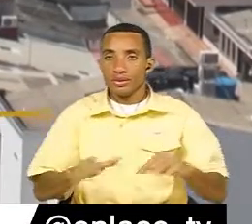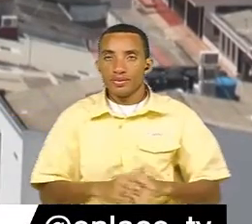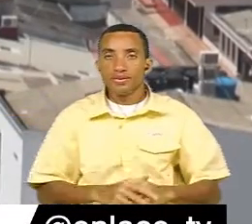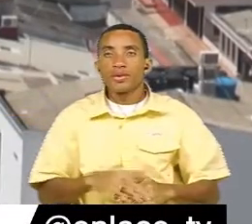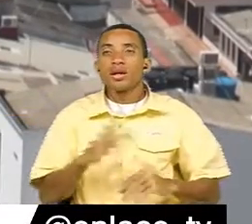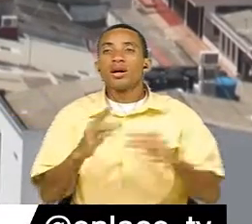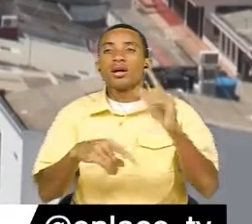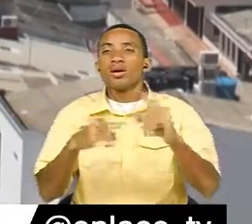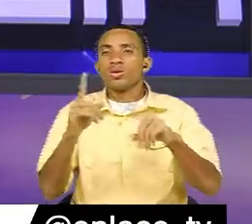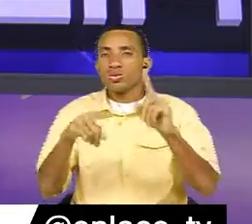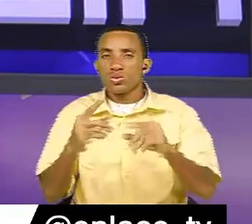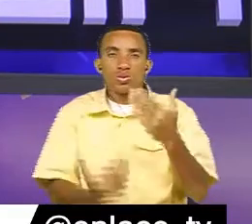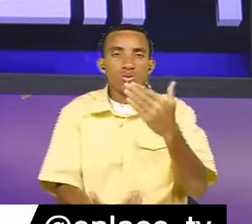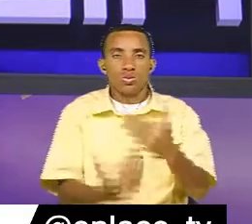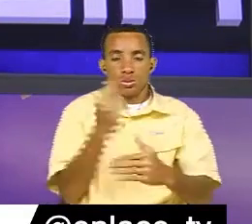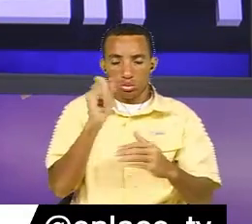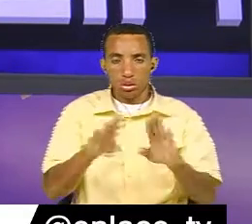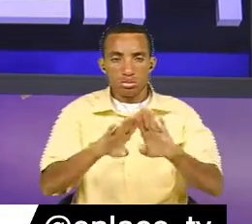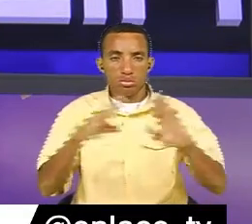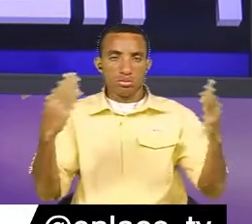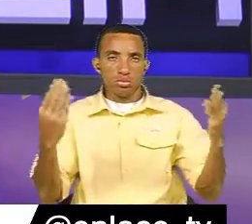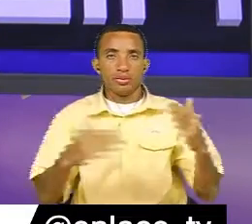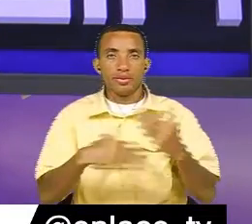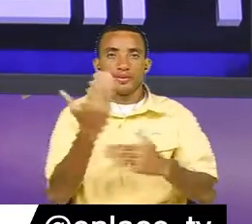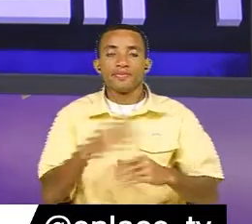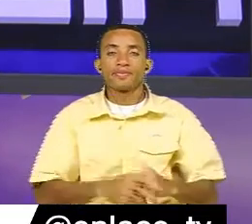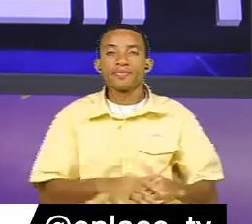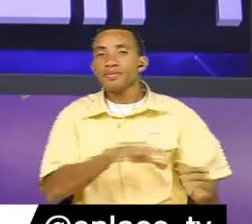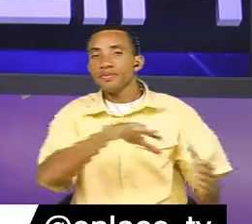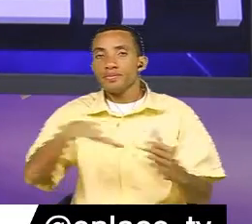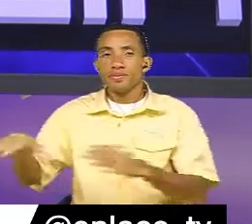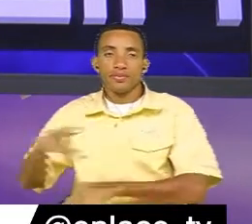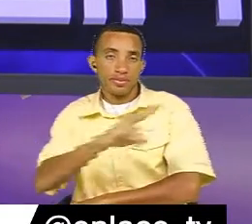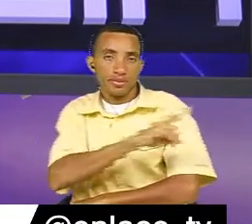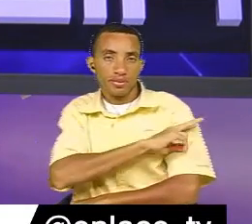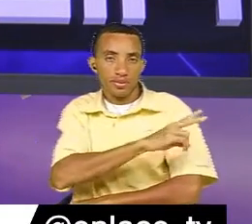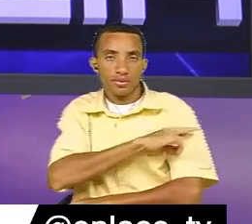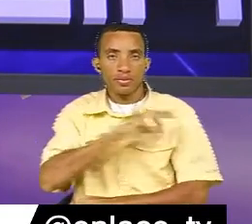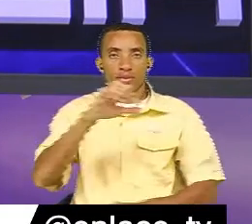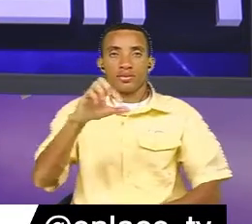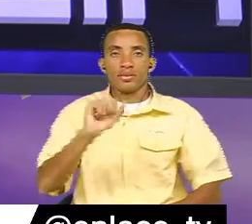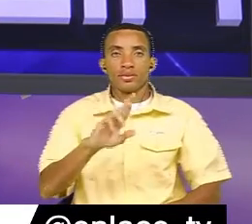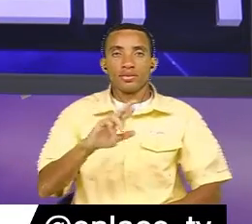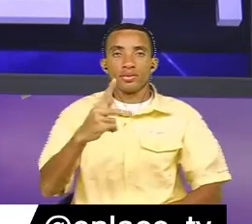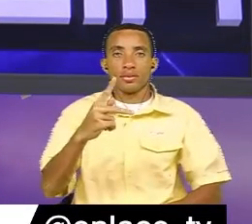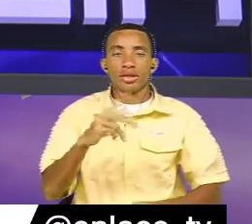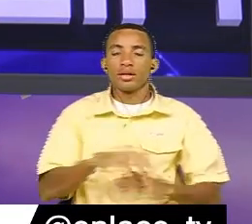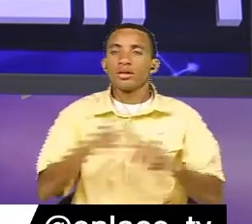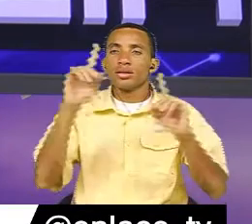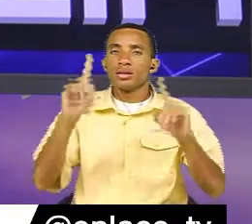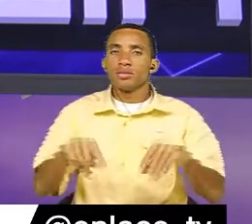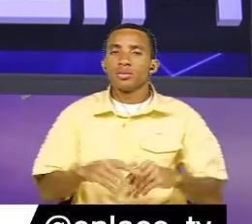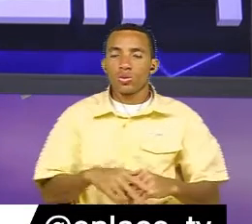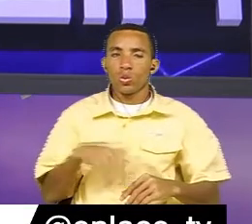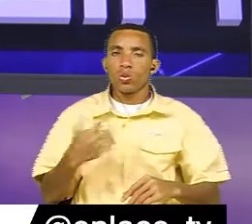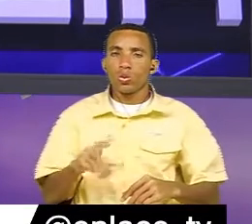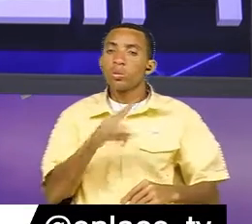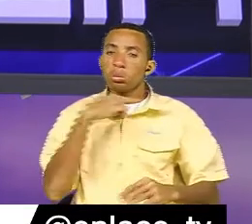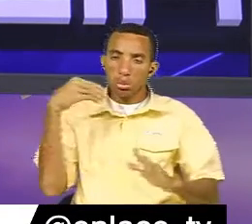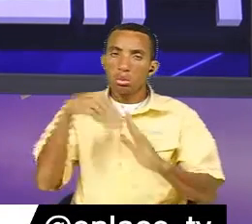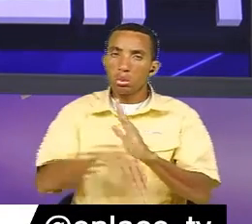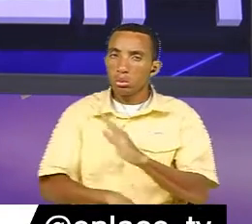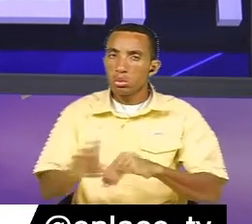sus puertas aquí. El Hotel Park Inn abrió sus puertas al público. La nueva cadena hotelera, en medio de la crisis comercial y económica